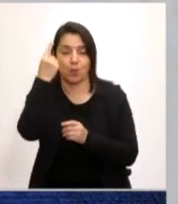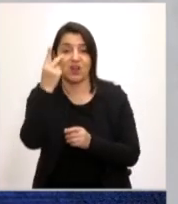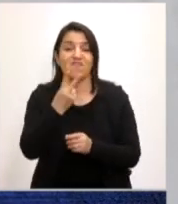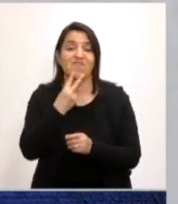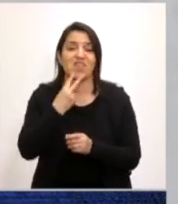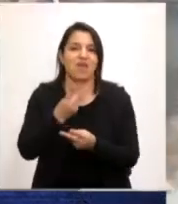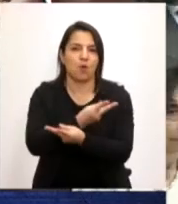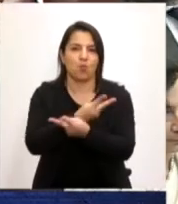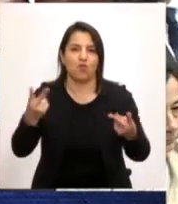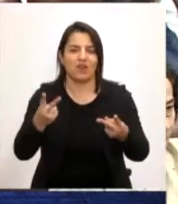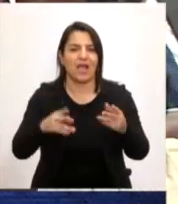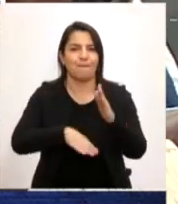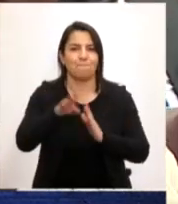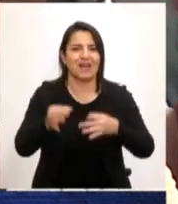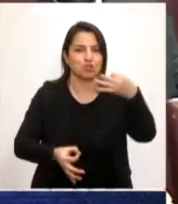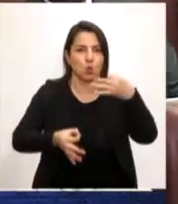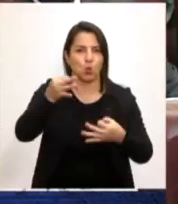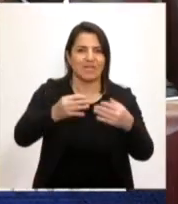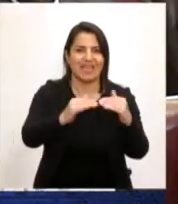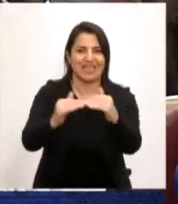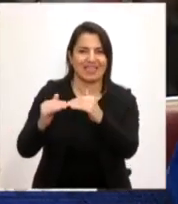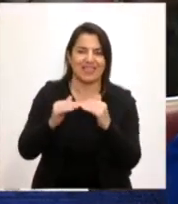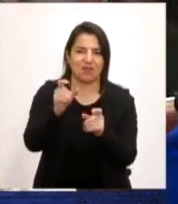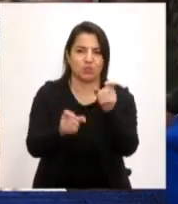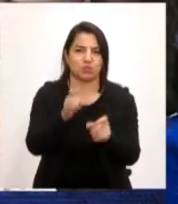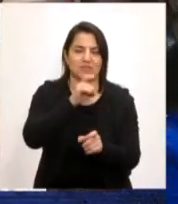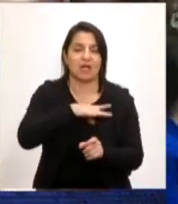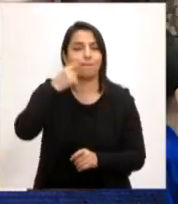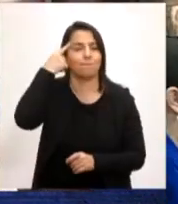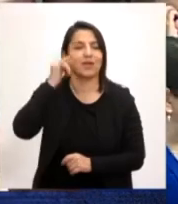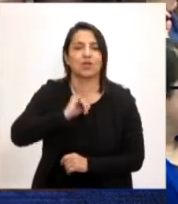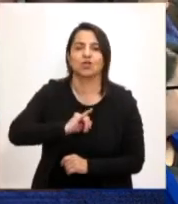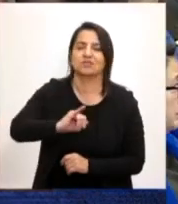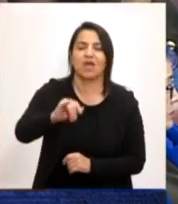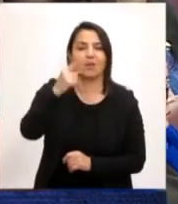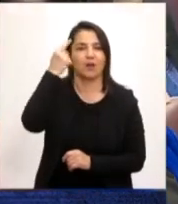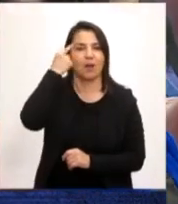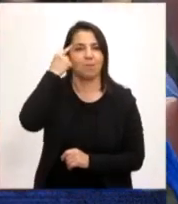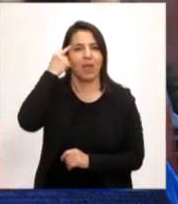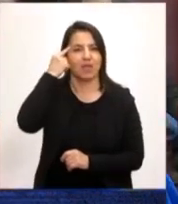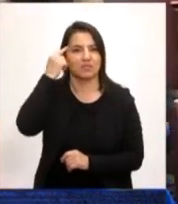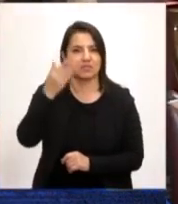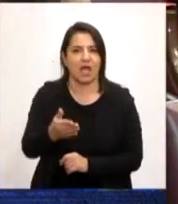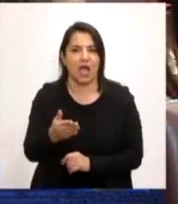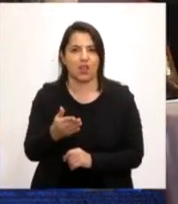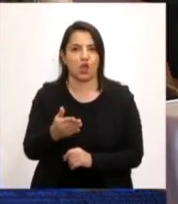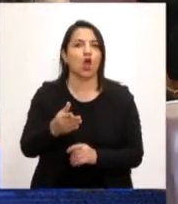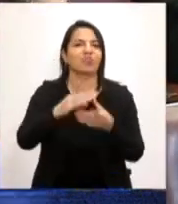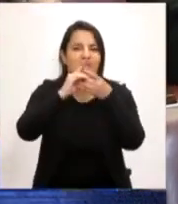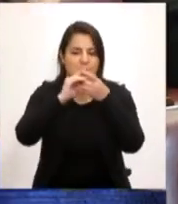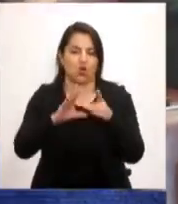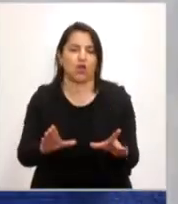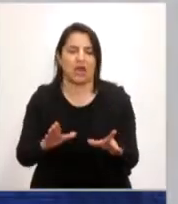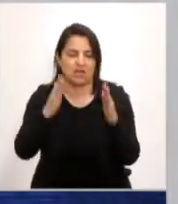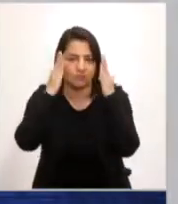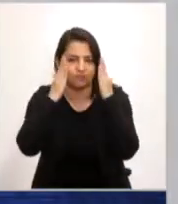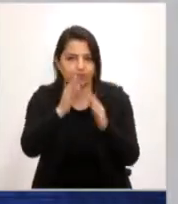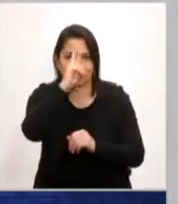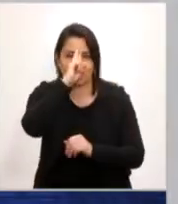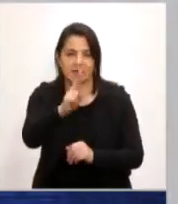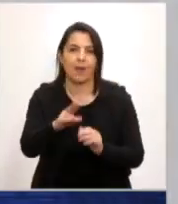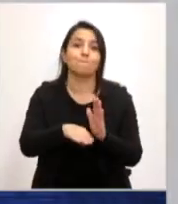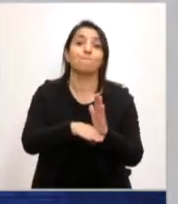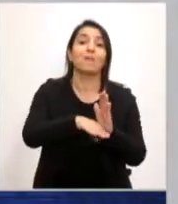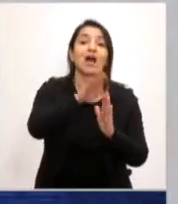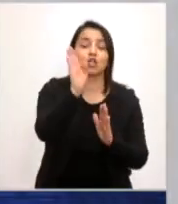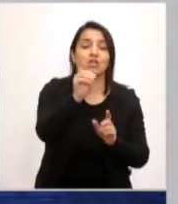justas y equitativas entre los chilenos y chilenas. Pero siempre pensando dentro de un marco de conducta democrática, donde son las mayorías